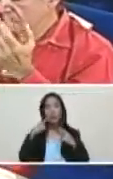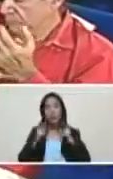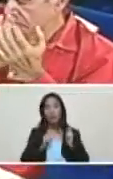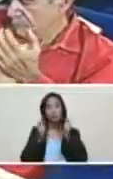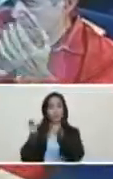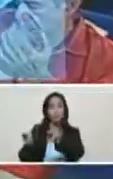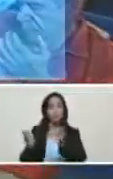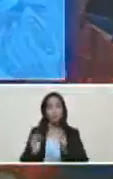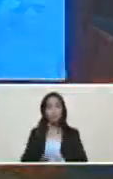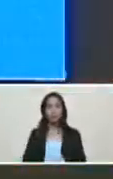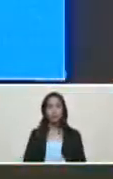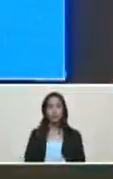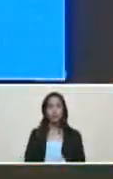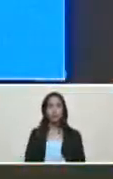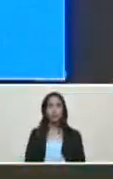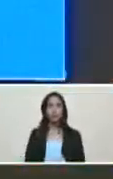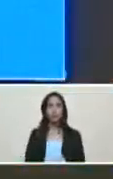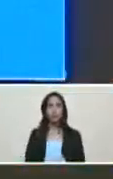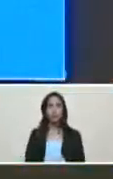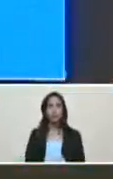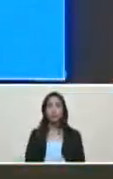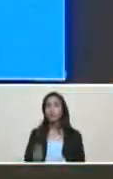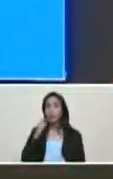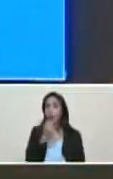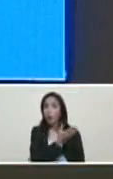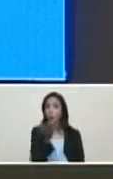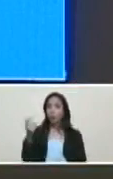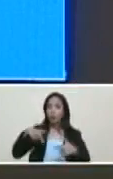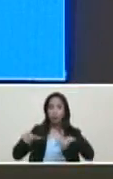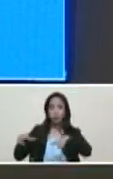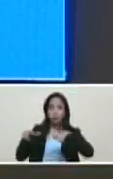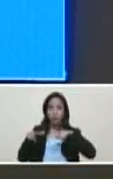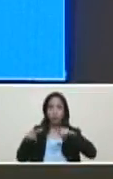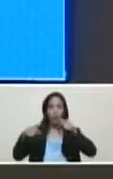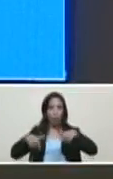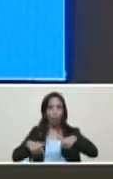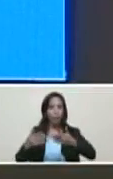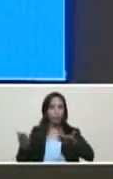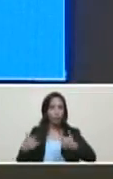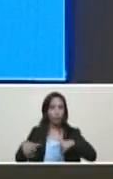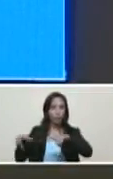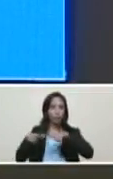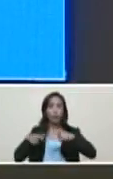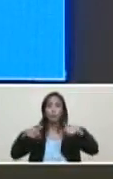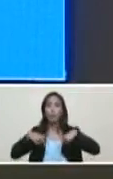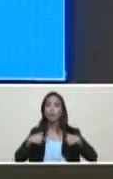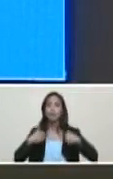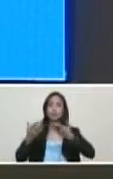yo les pido, ustedes vinieron a recibir un premio y yo les di fue trabajo.